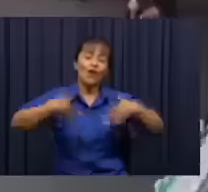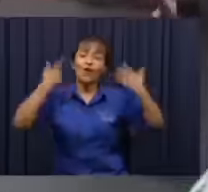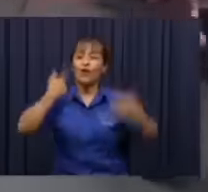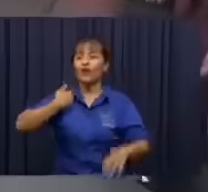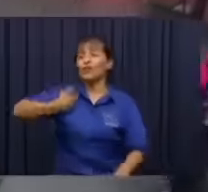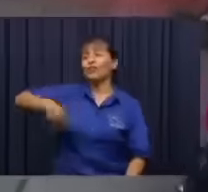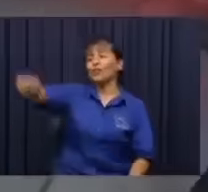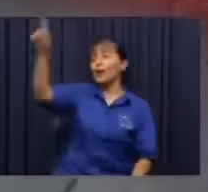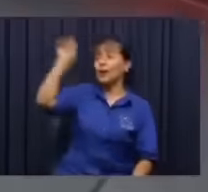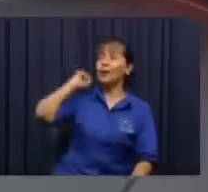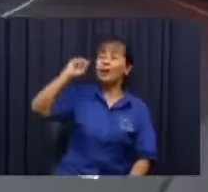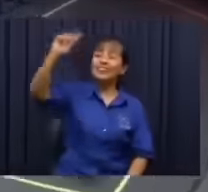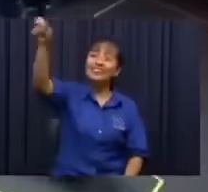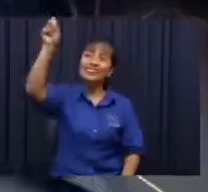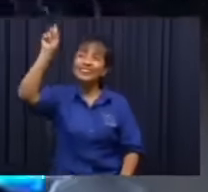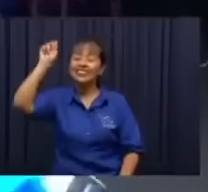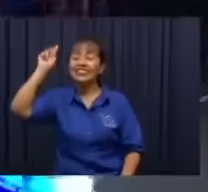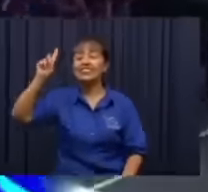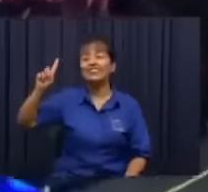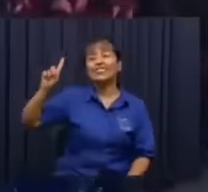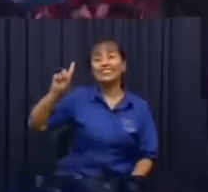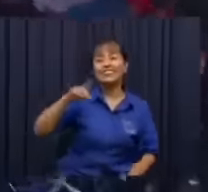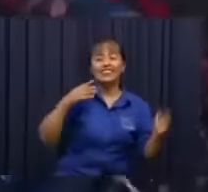yo lo hago solo para ti.